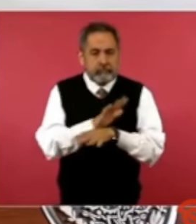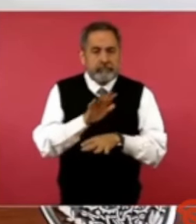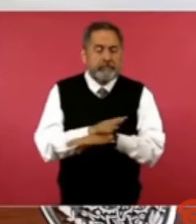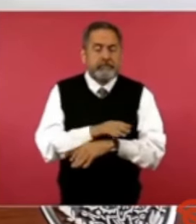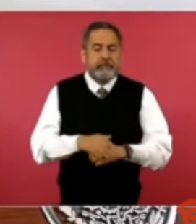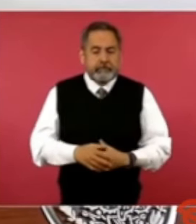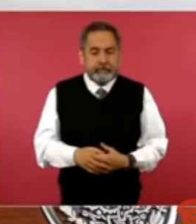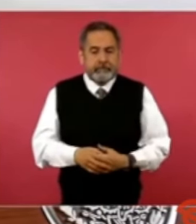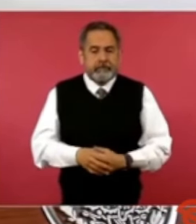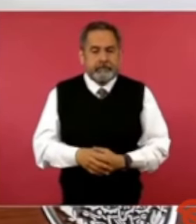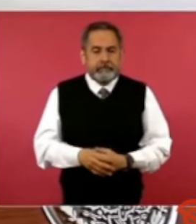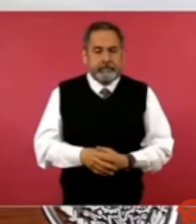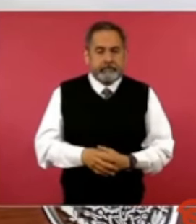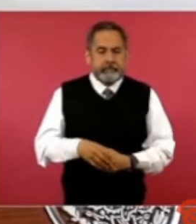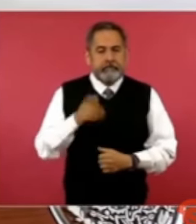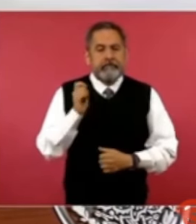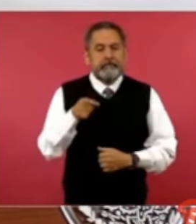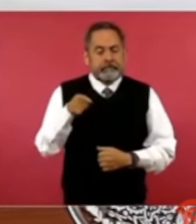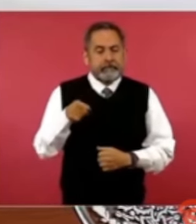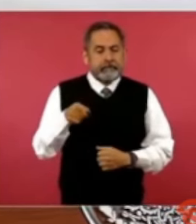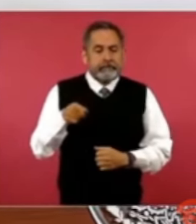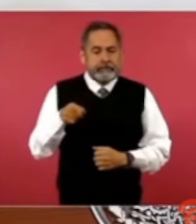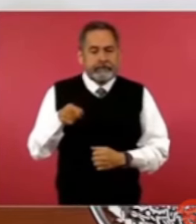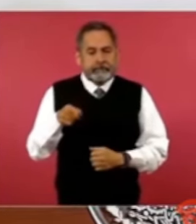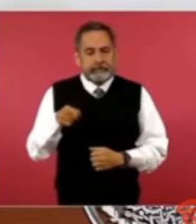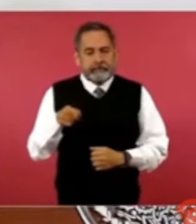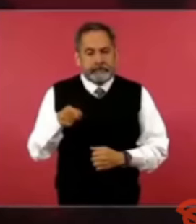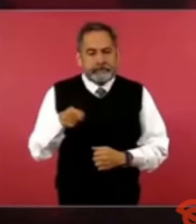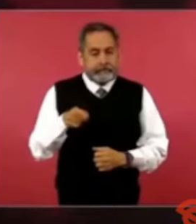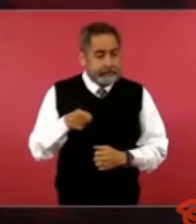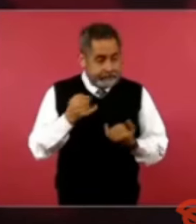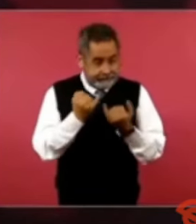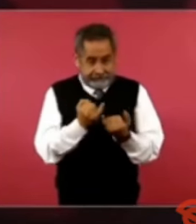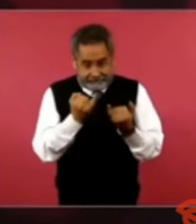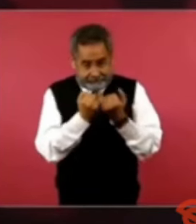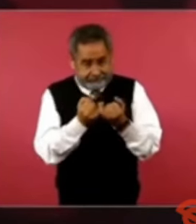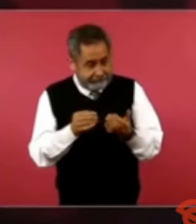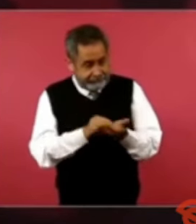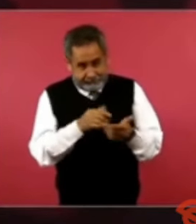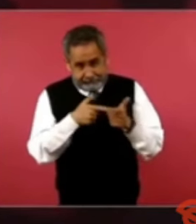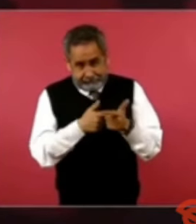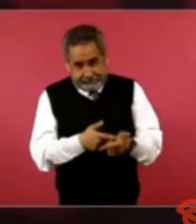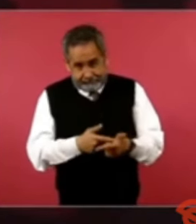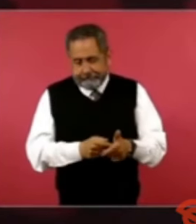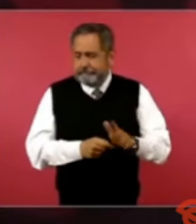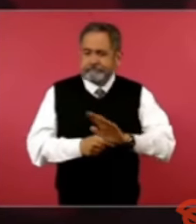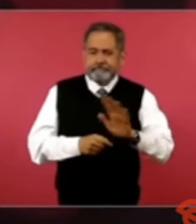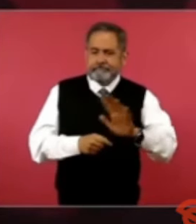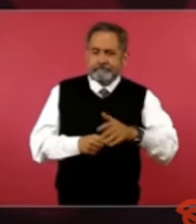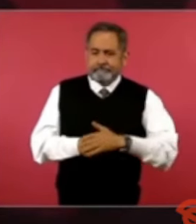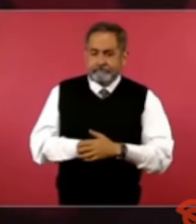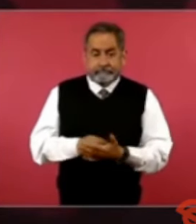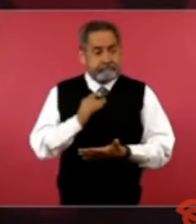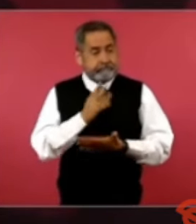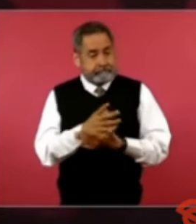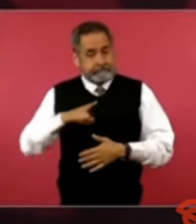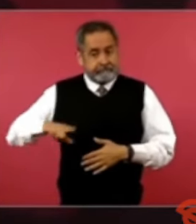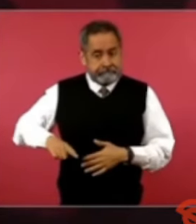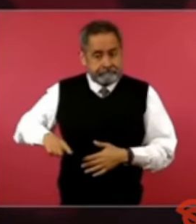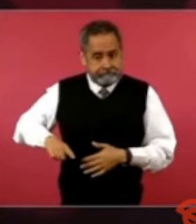porque ya no se da así y no es nada más por el gobierno